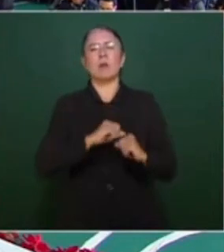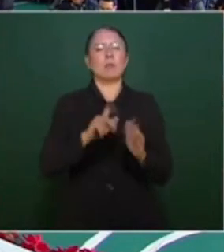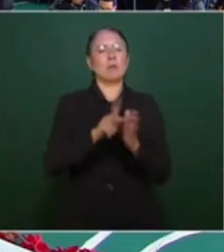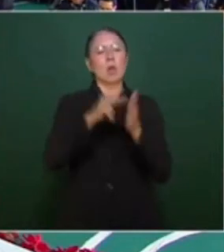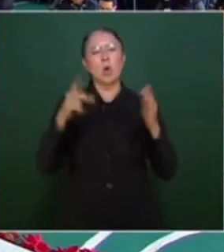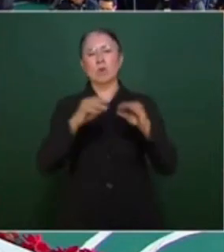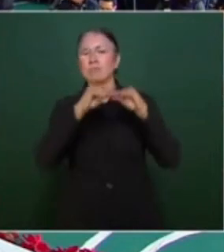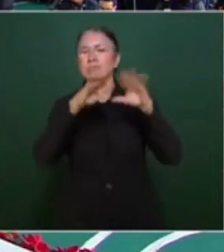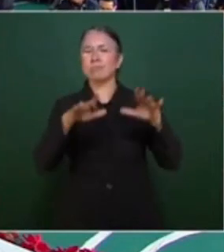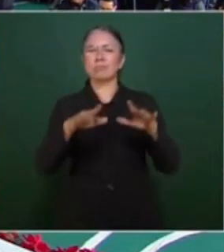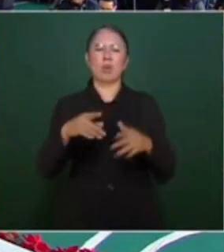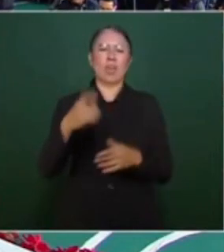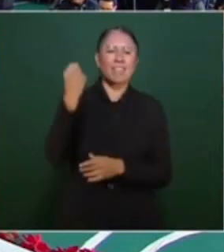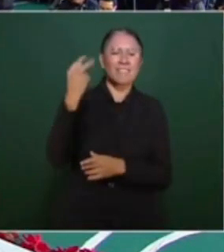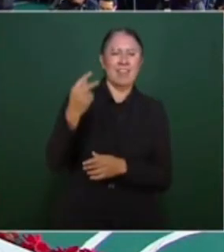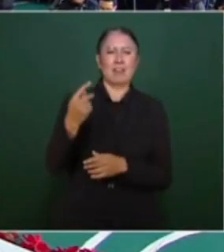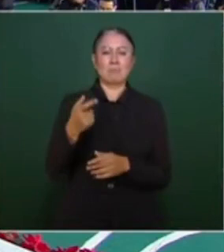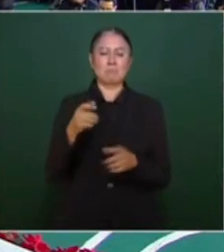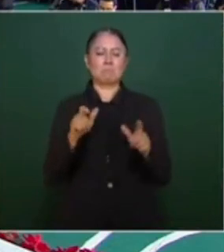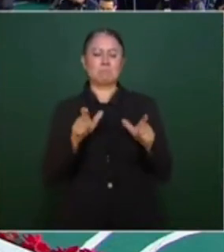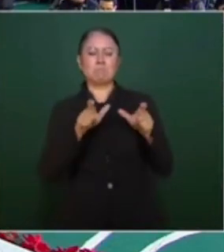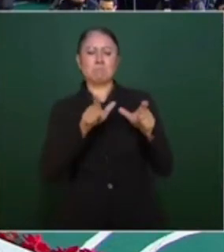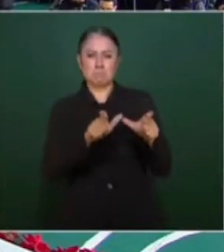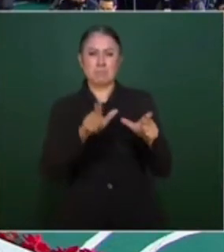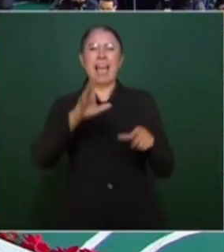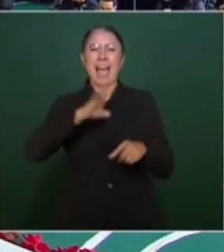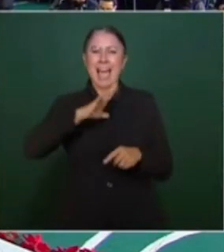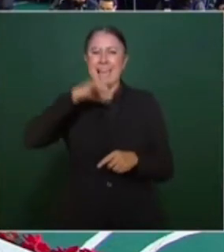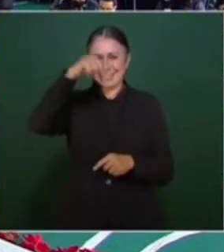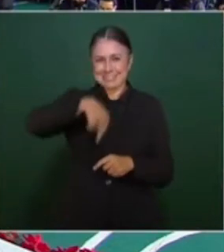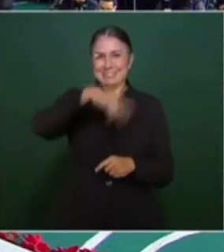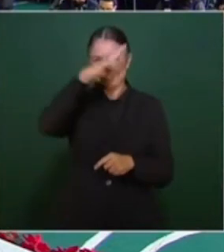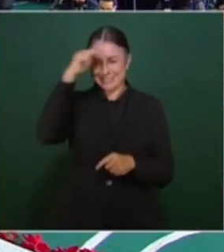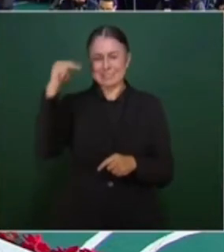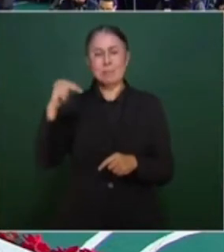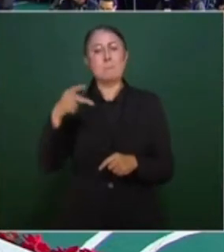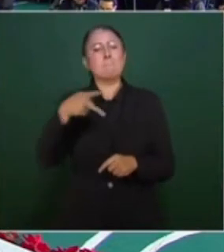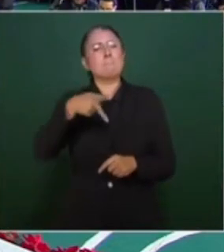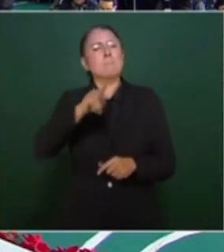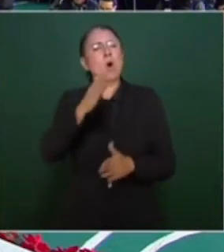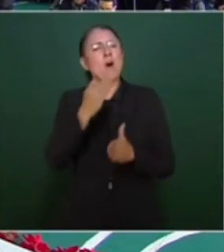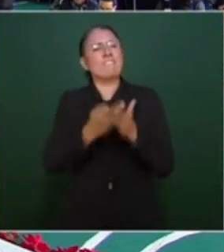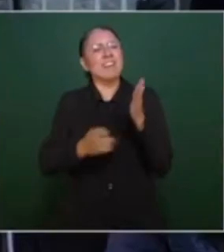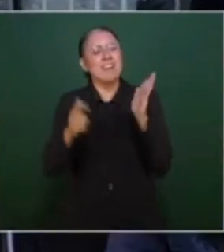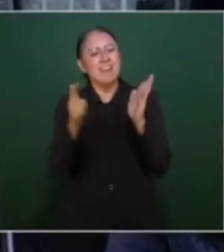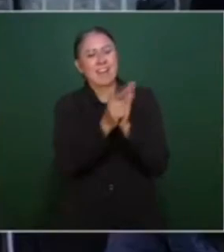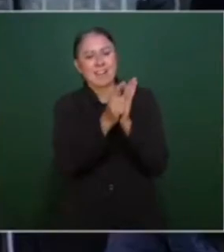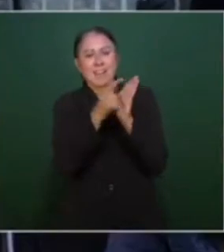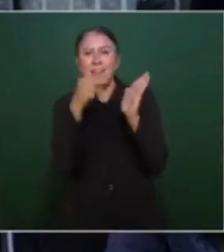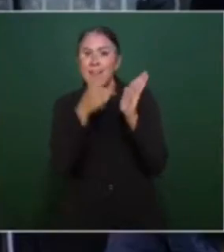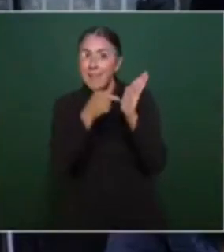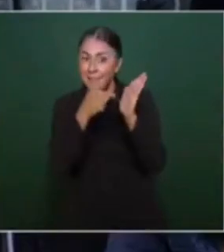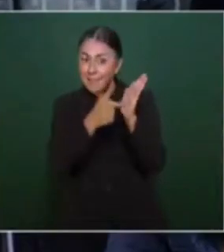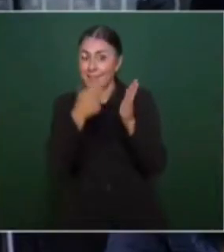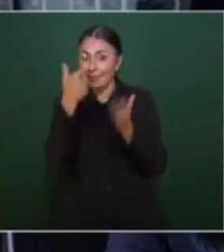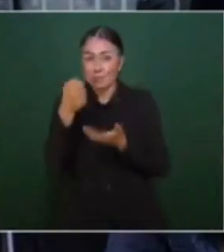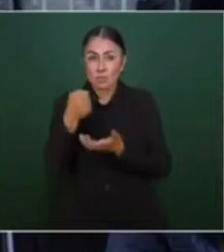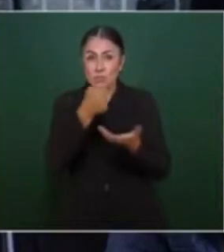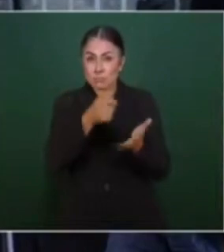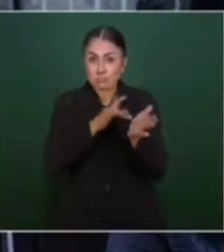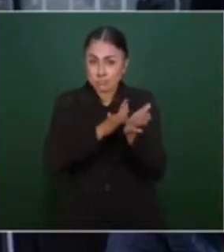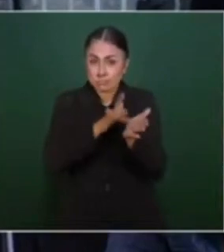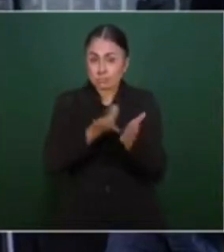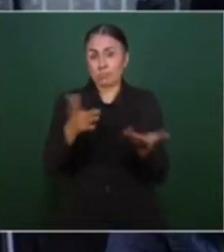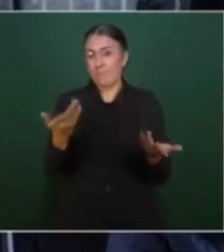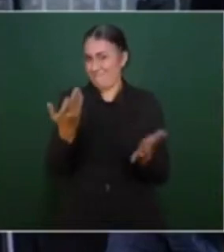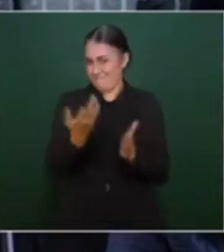mecanismo estatal. Solamente le falta a la ley ponerle el presupuesto. Sin embargo, quiero